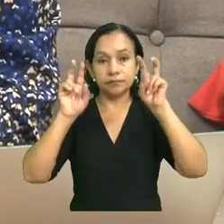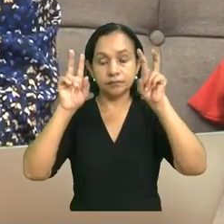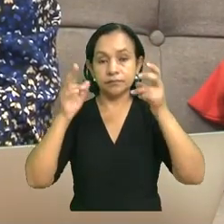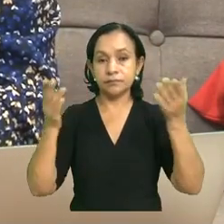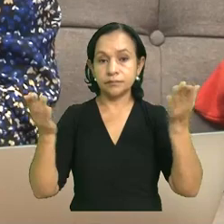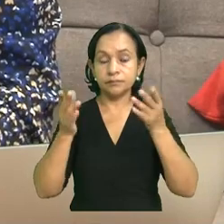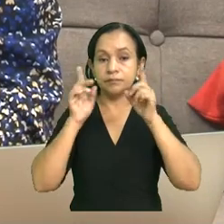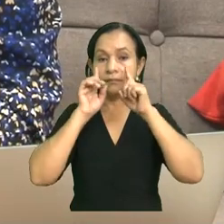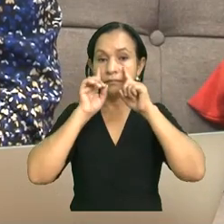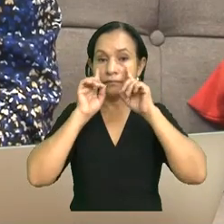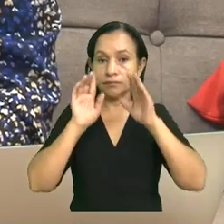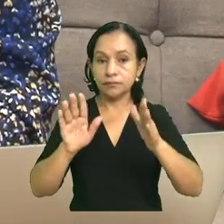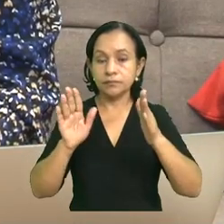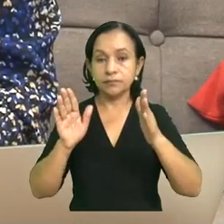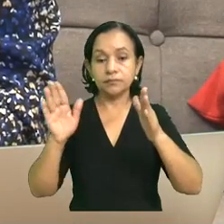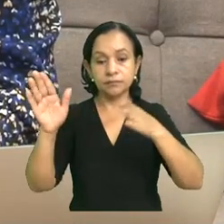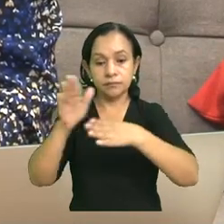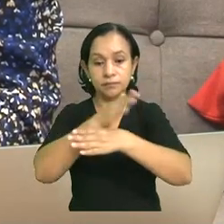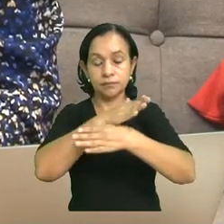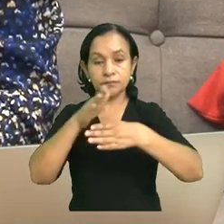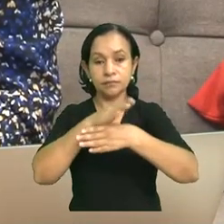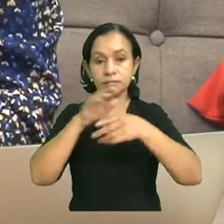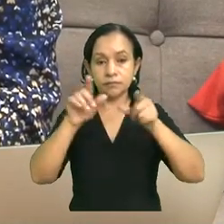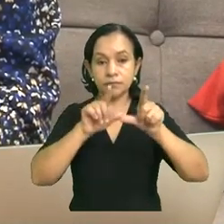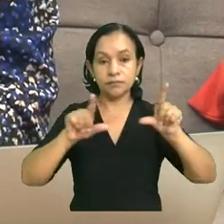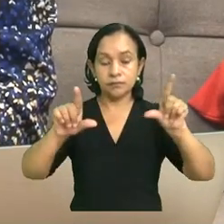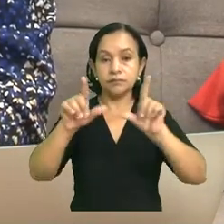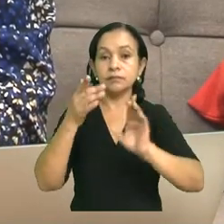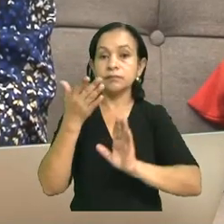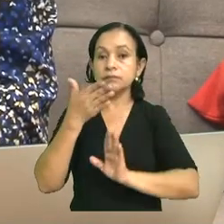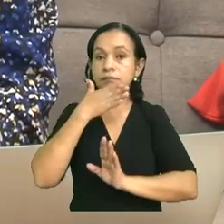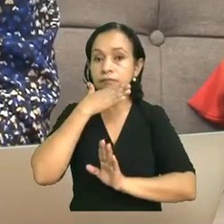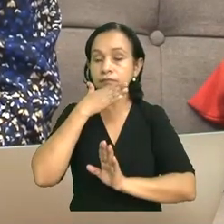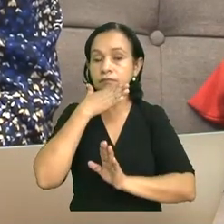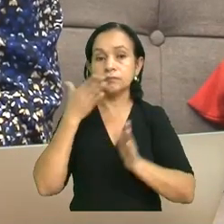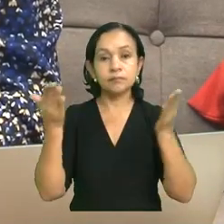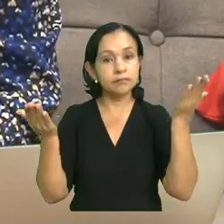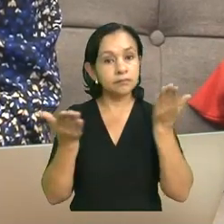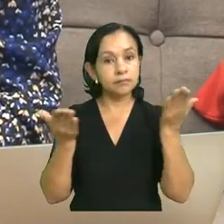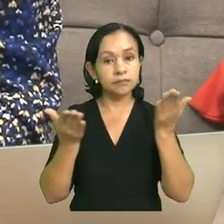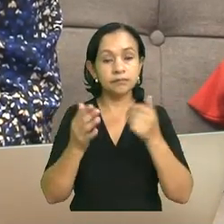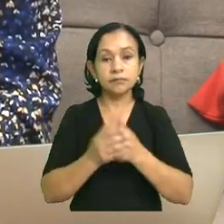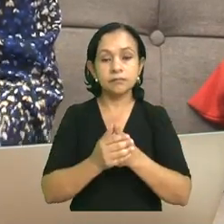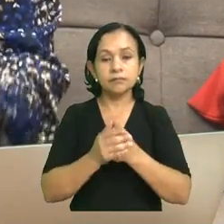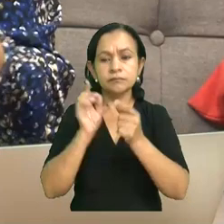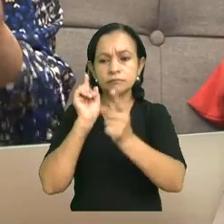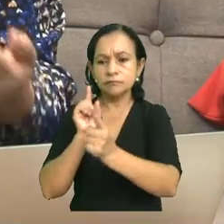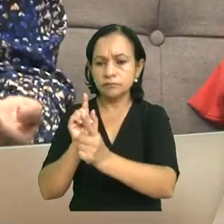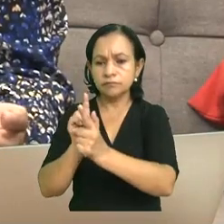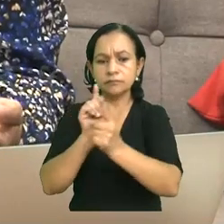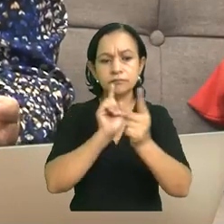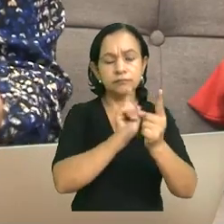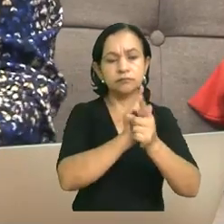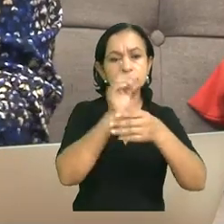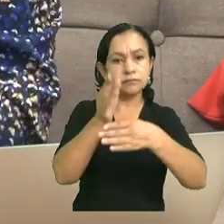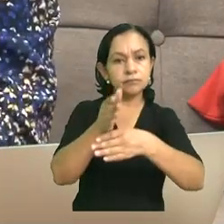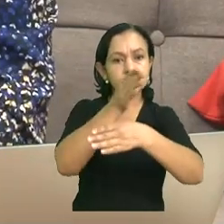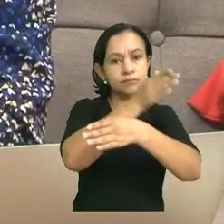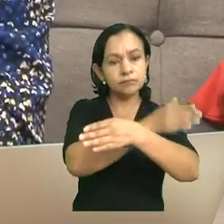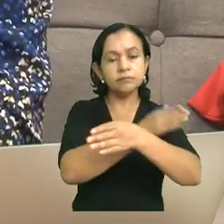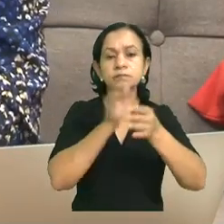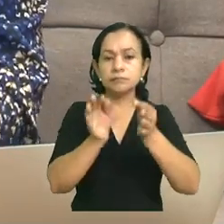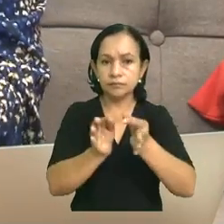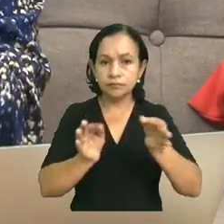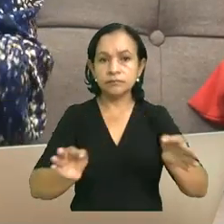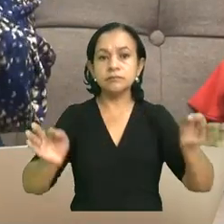la prevención a los puntos críticos, por ejemplo. Los puntos críticos identificados con anterioridad es